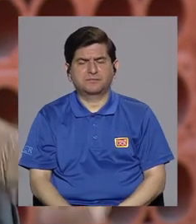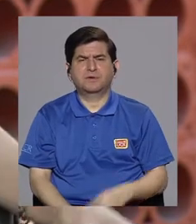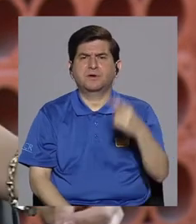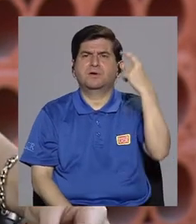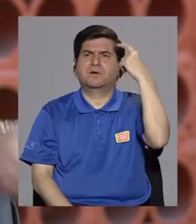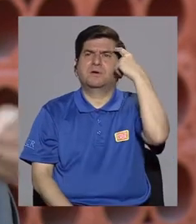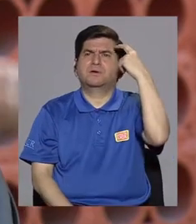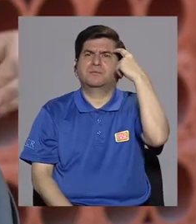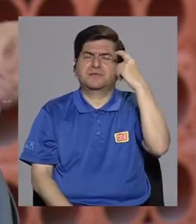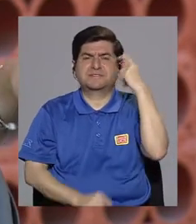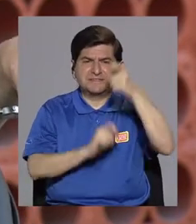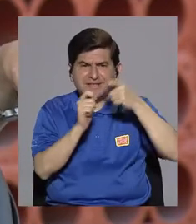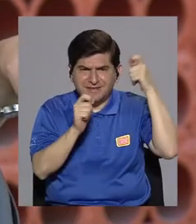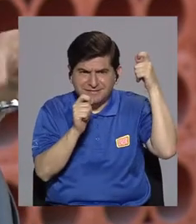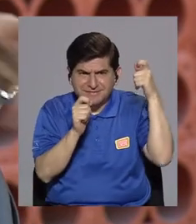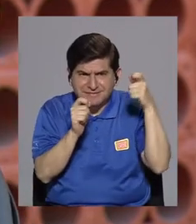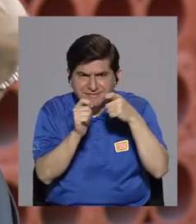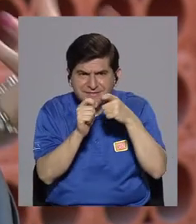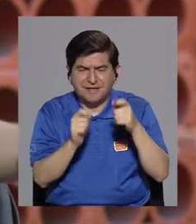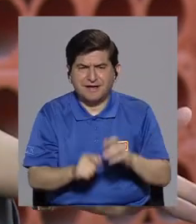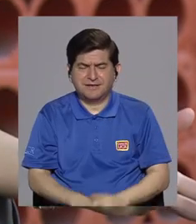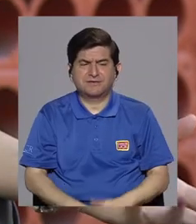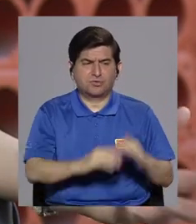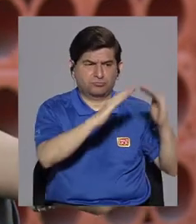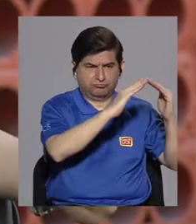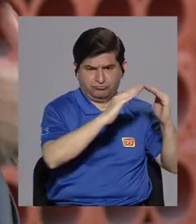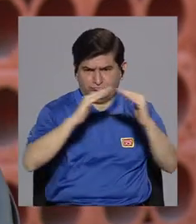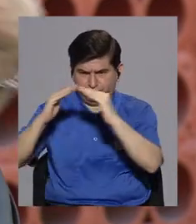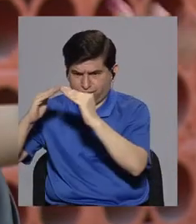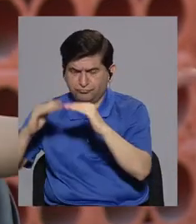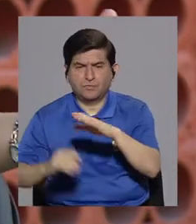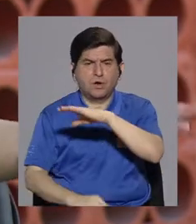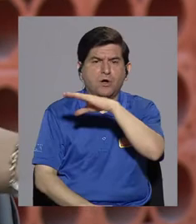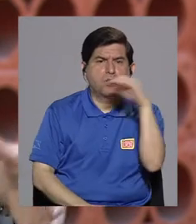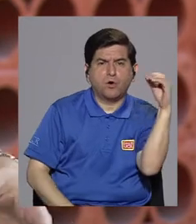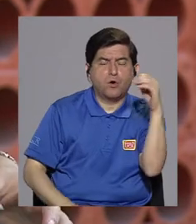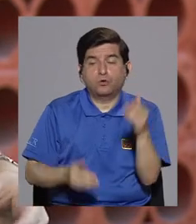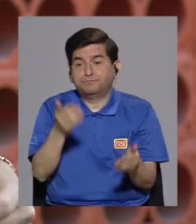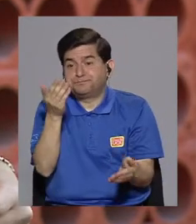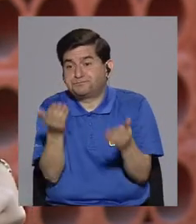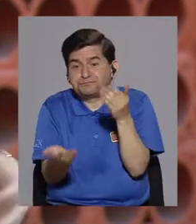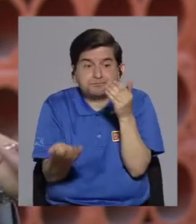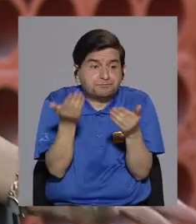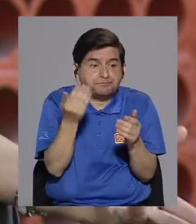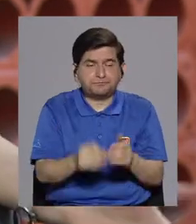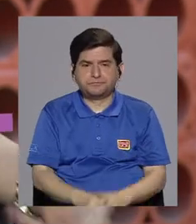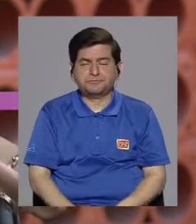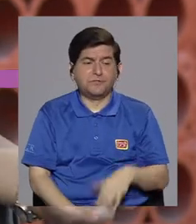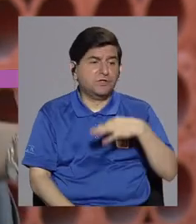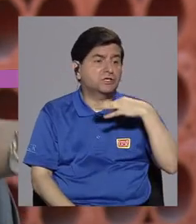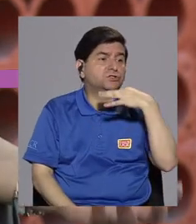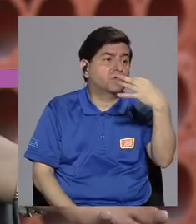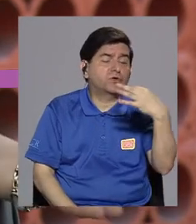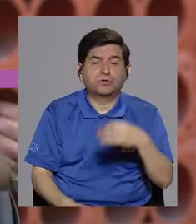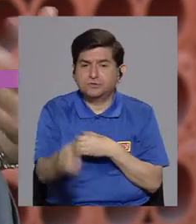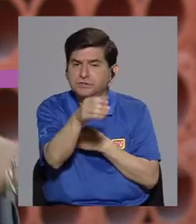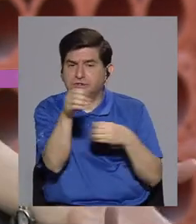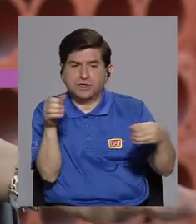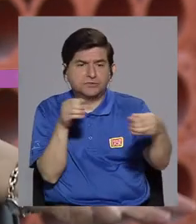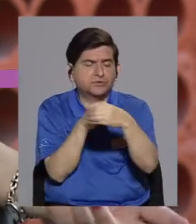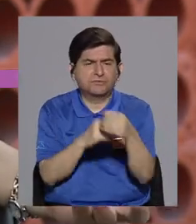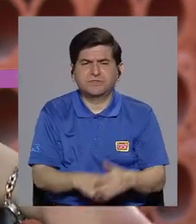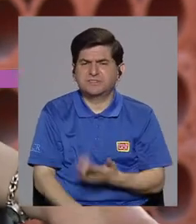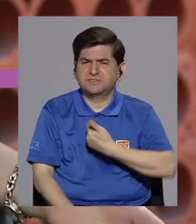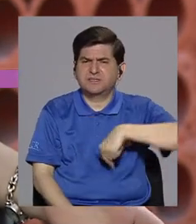nivel específicamente de hogar, ¿verdad? O a nivel diario, en las oficinas, ¿de pronto